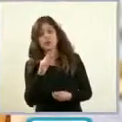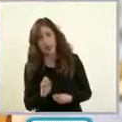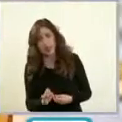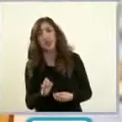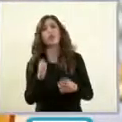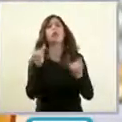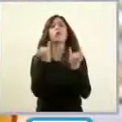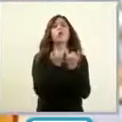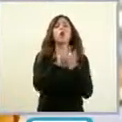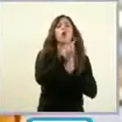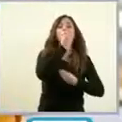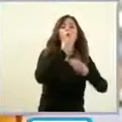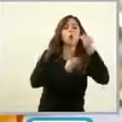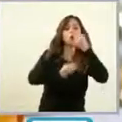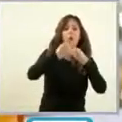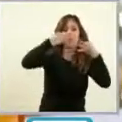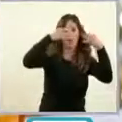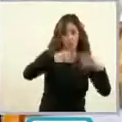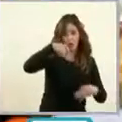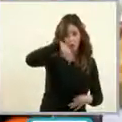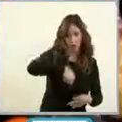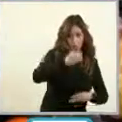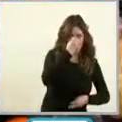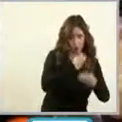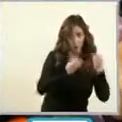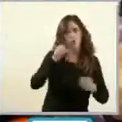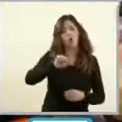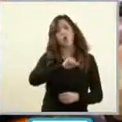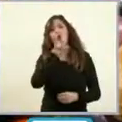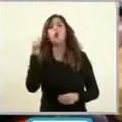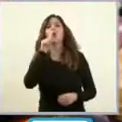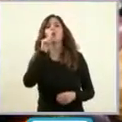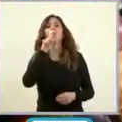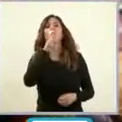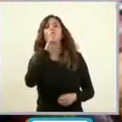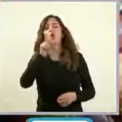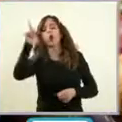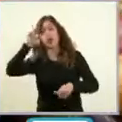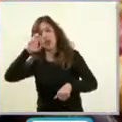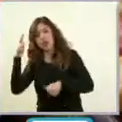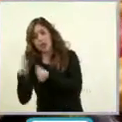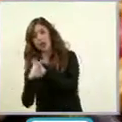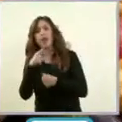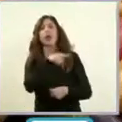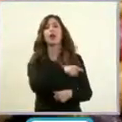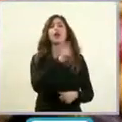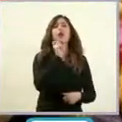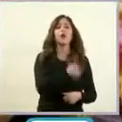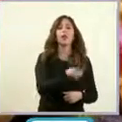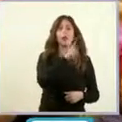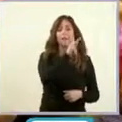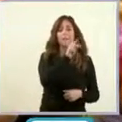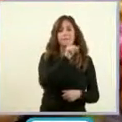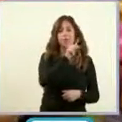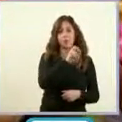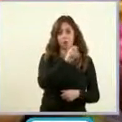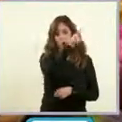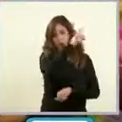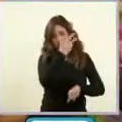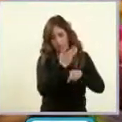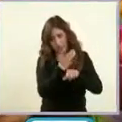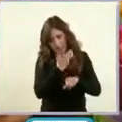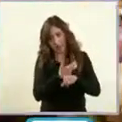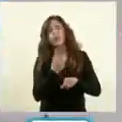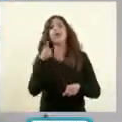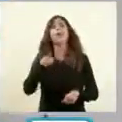cosas nacionales y las cosas europeas. Los turrones son europeos, el pavo es americano, el bacalao era,